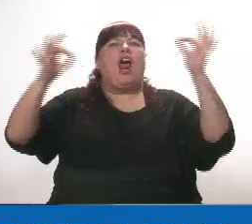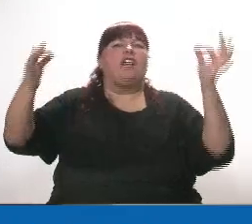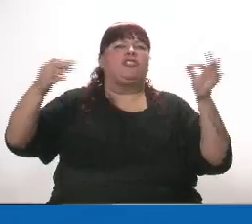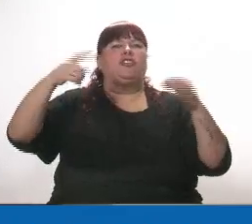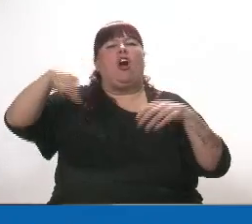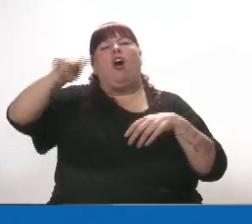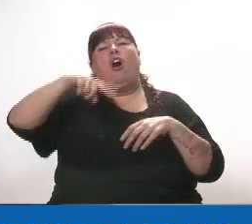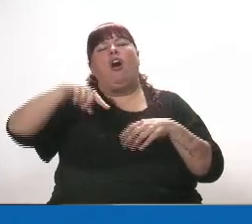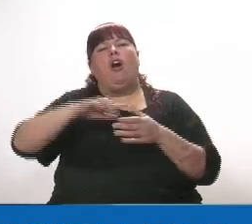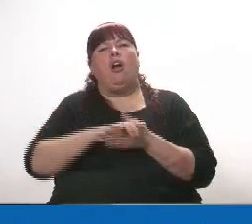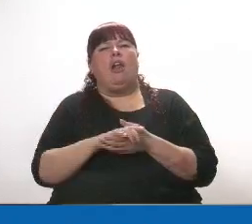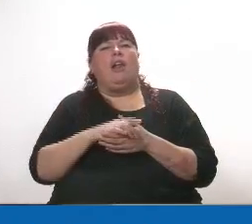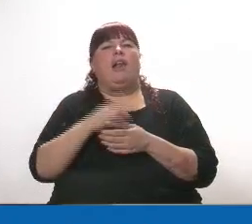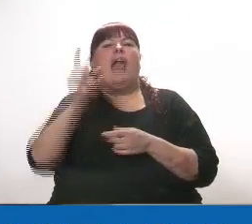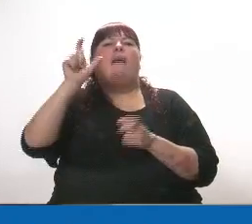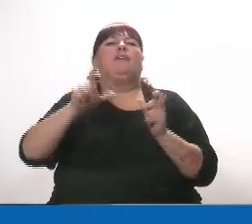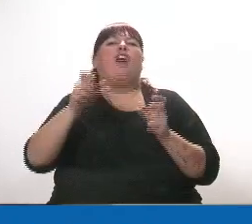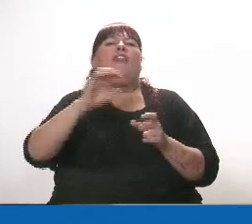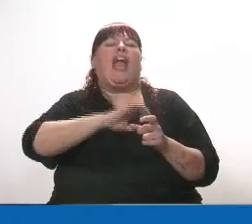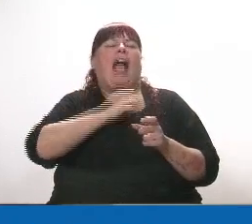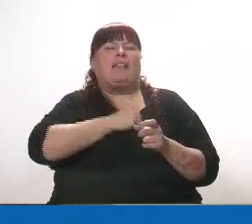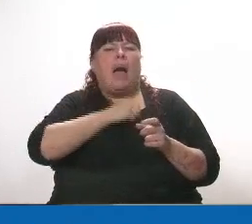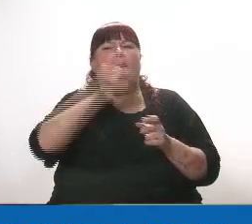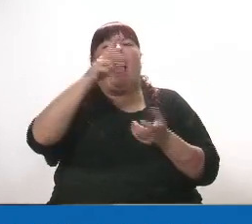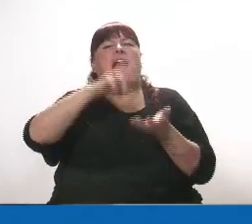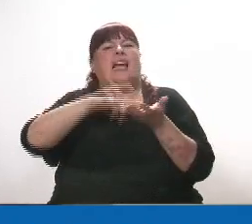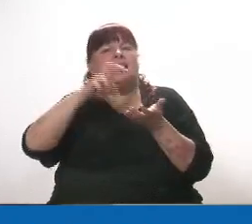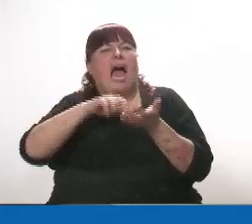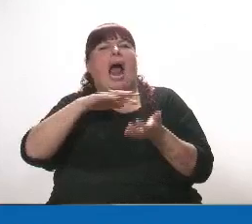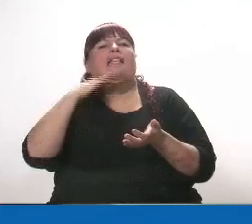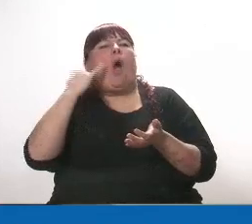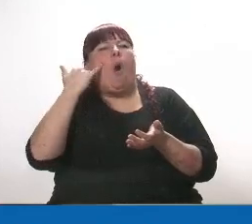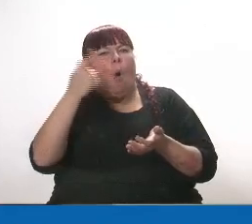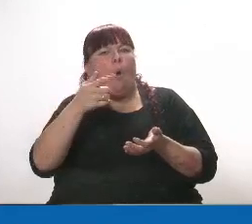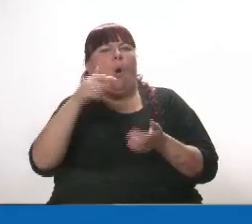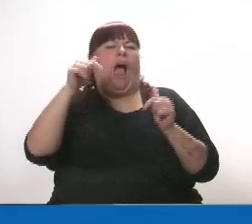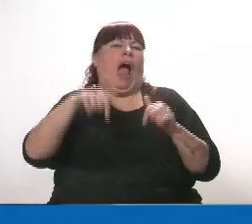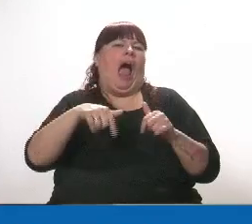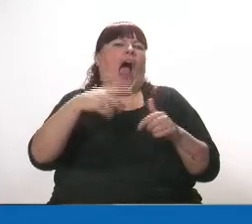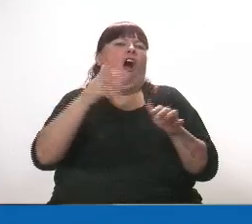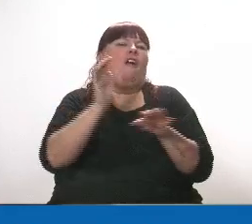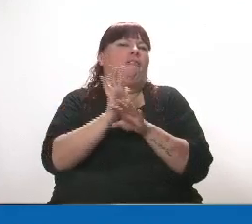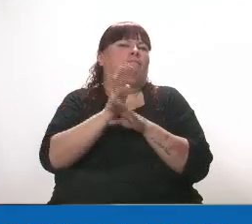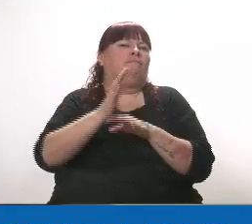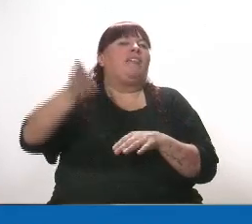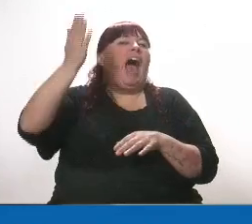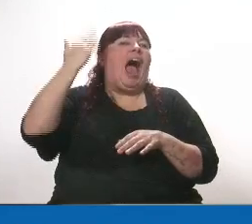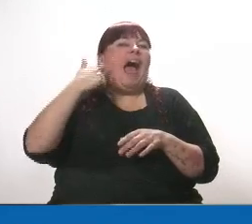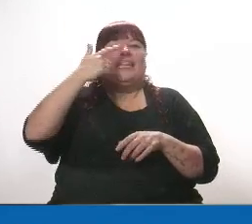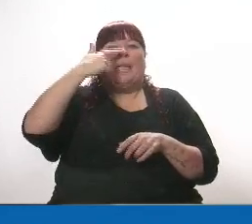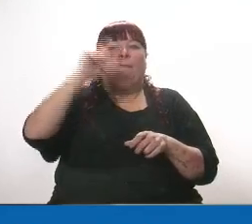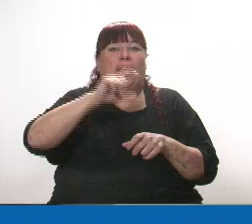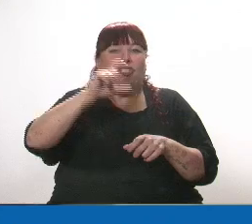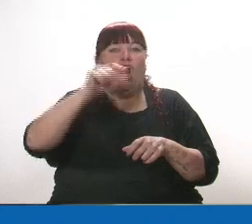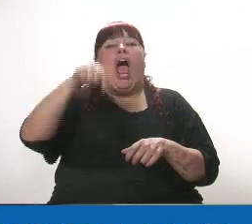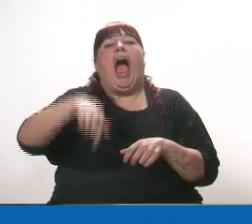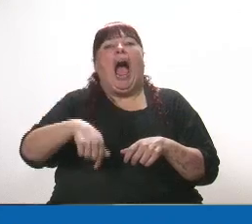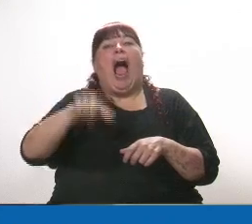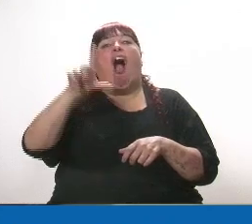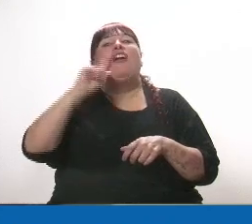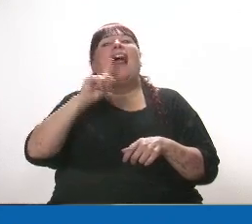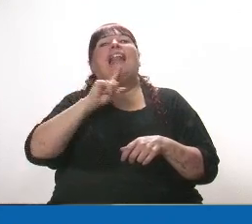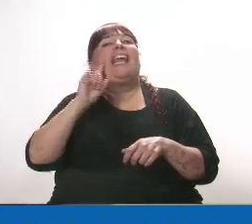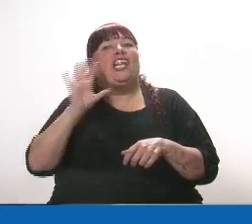aquellos que los catamarqueños los salteños los jujeños que ahora resulta que como antes era el petróleo ahora tenemos el